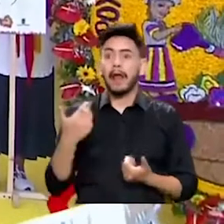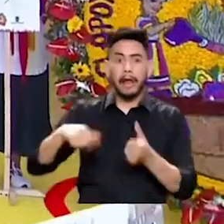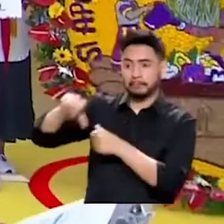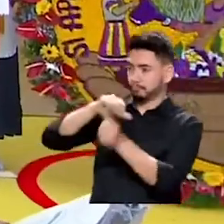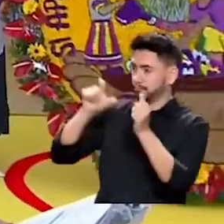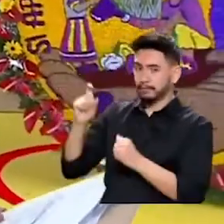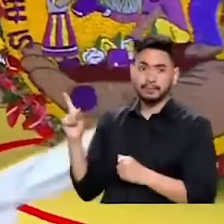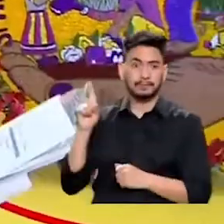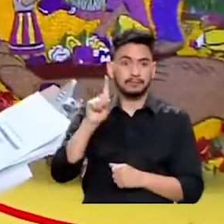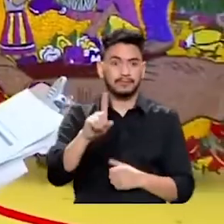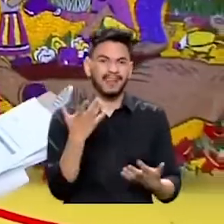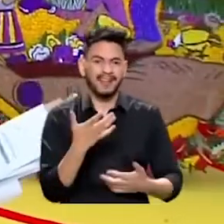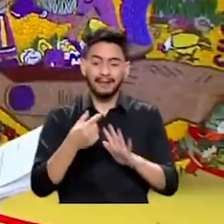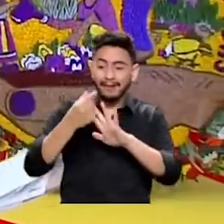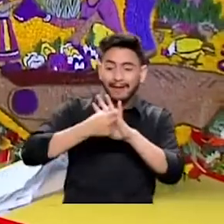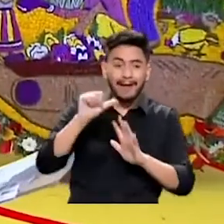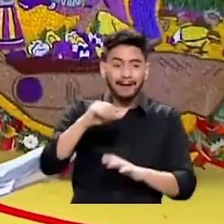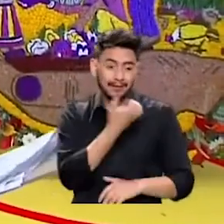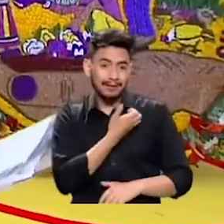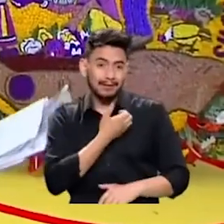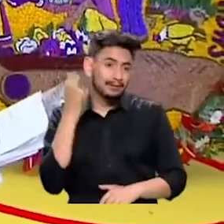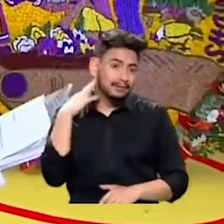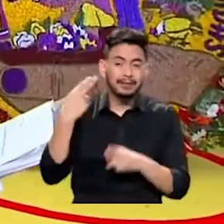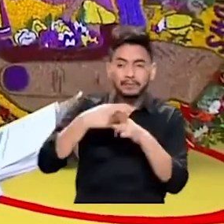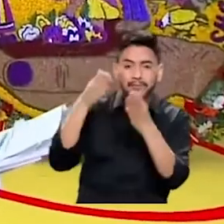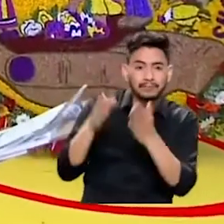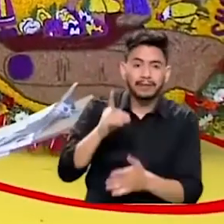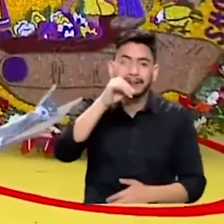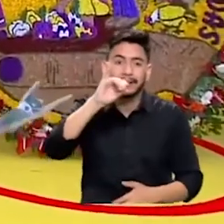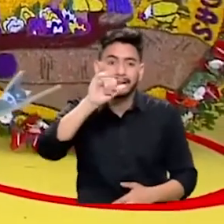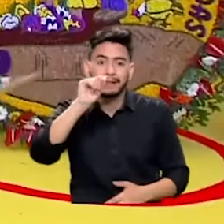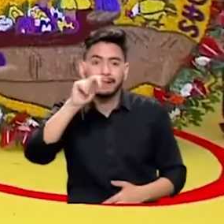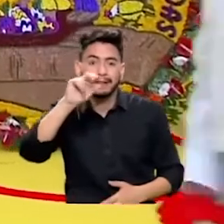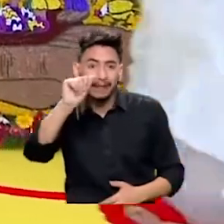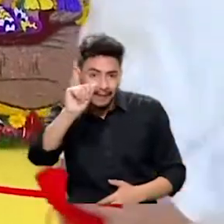Diana, bien pueda, usted va a tener ese honor de ver ese rostro de alegría